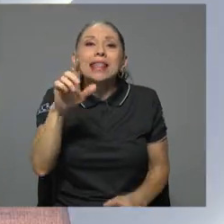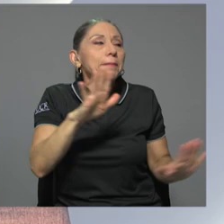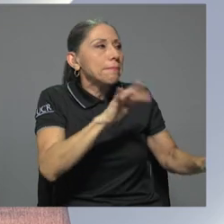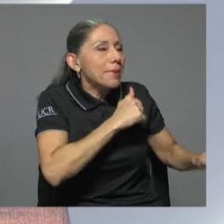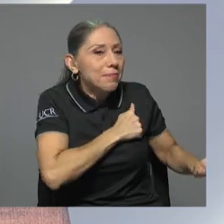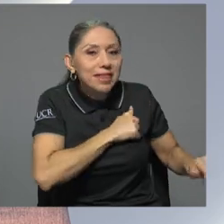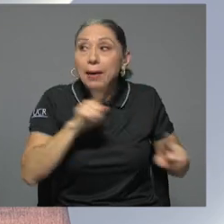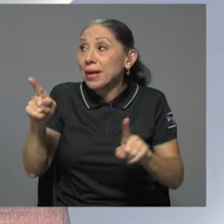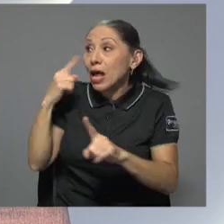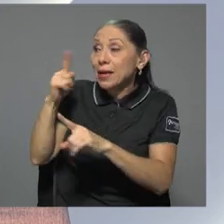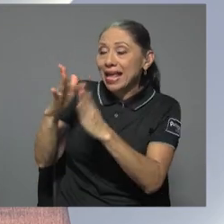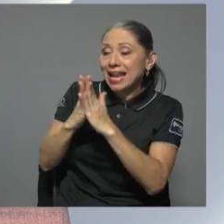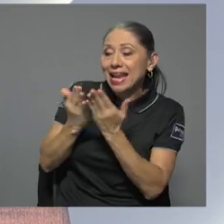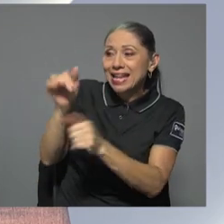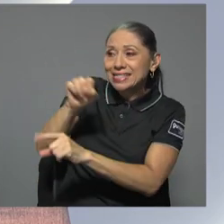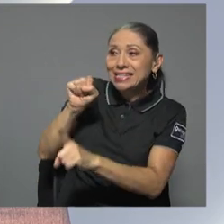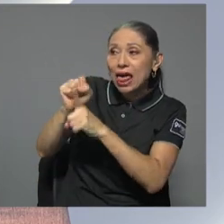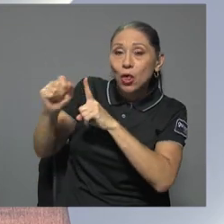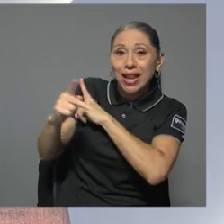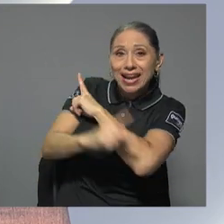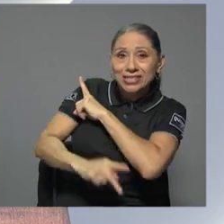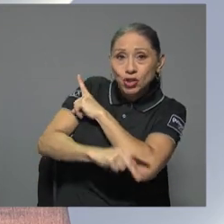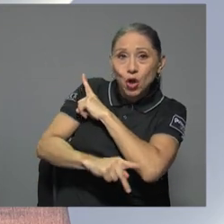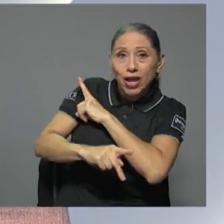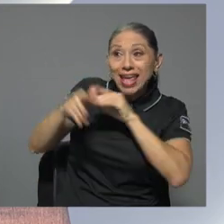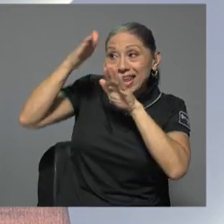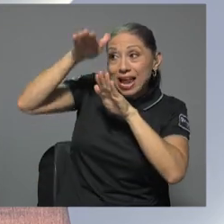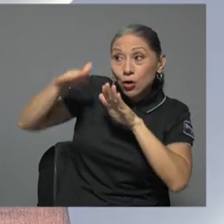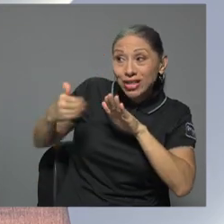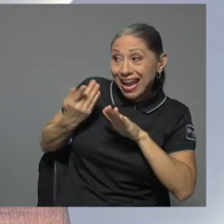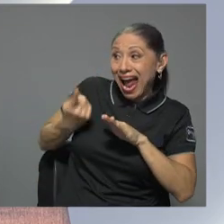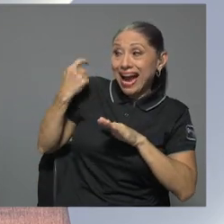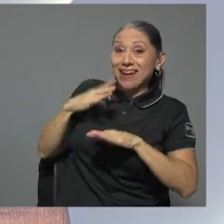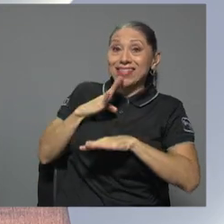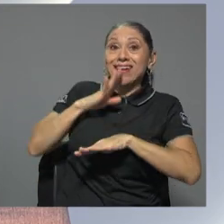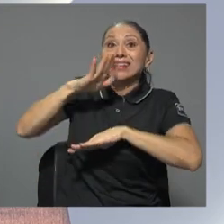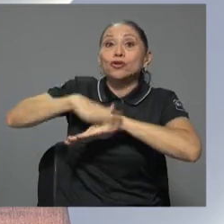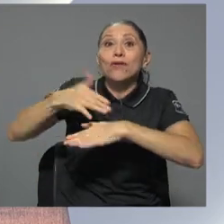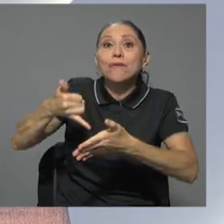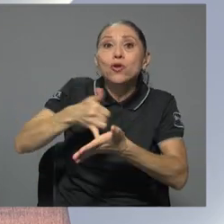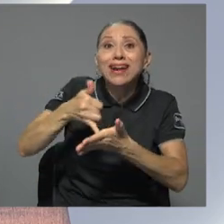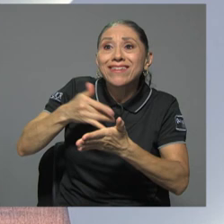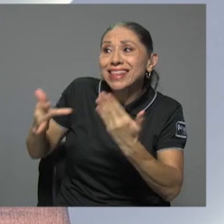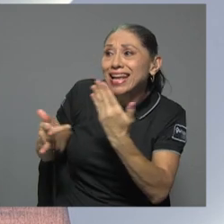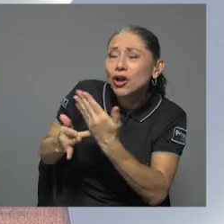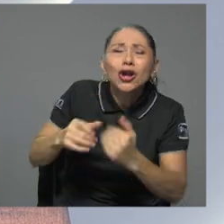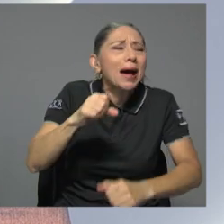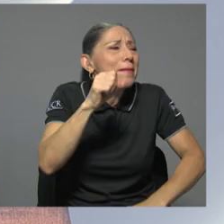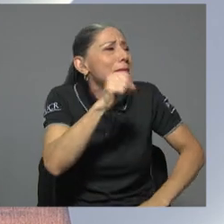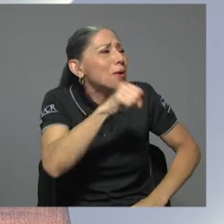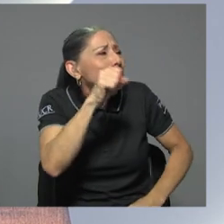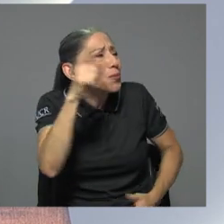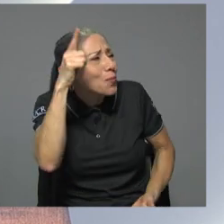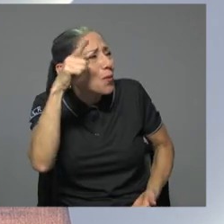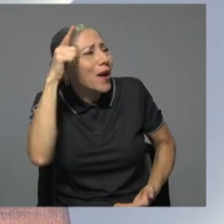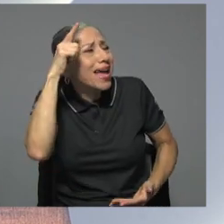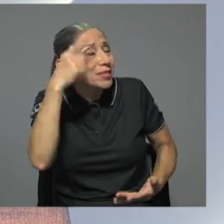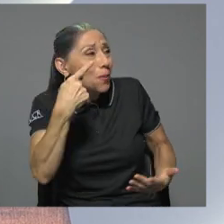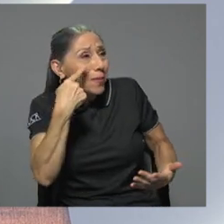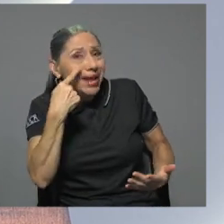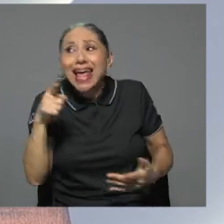elevado en la nación y la contraloría de haber dado sobre la vulnerabilidad tecnológica llamado